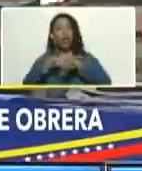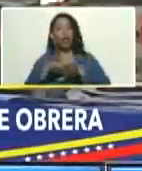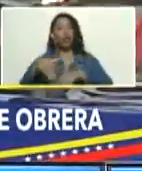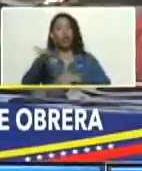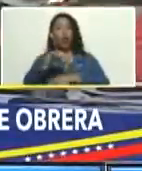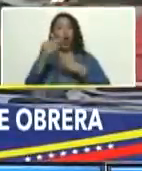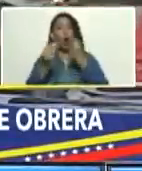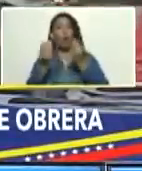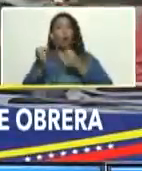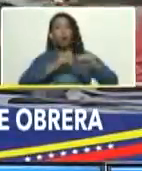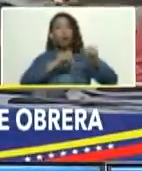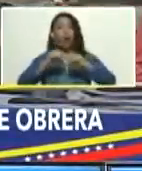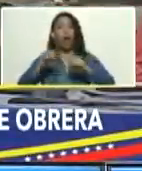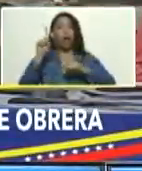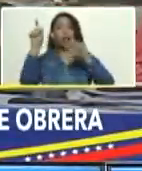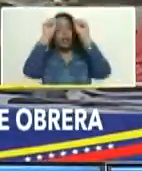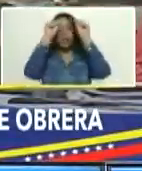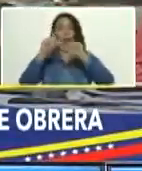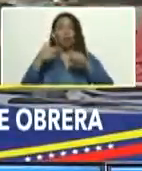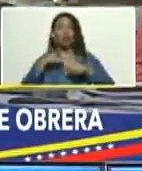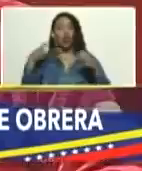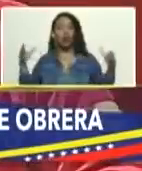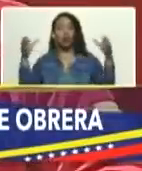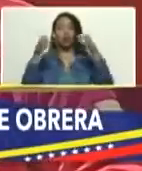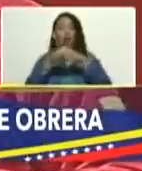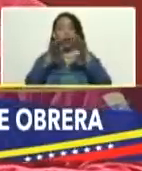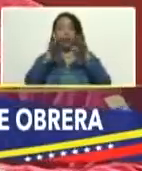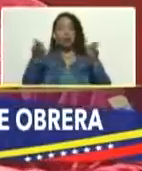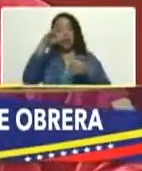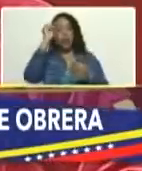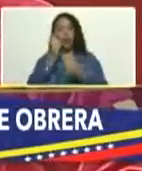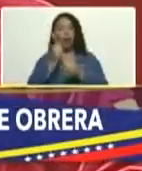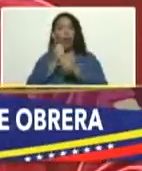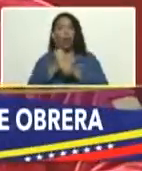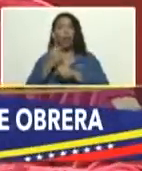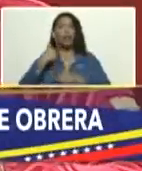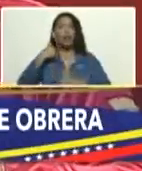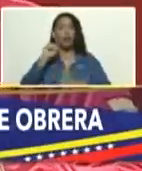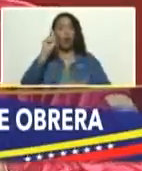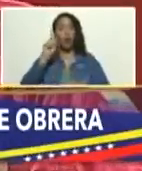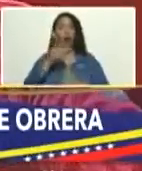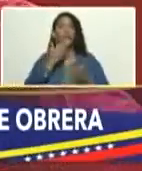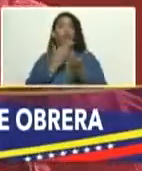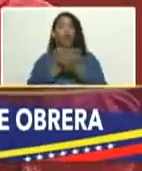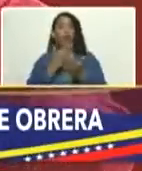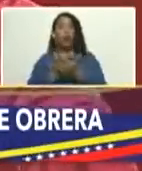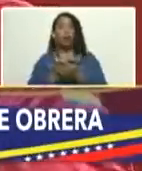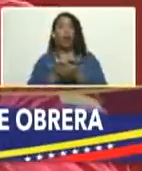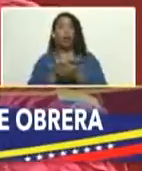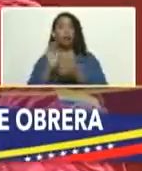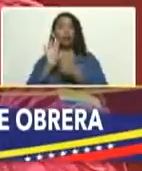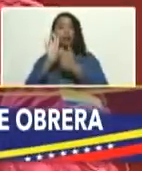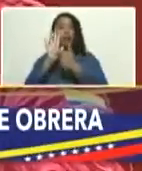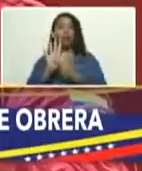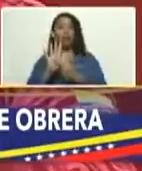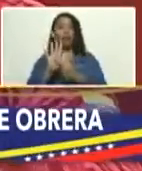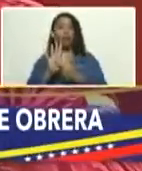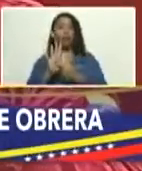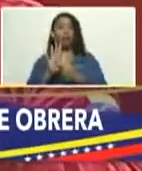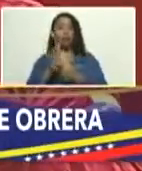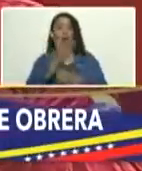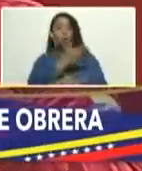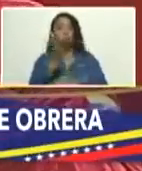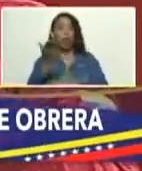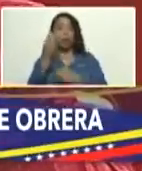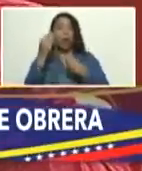ese sistema, nosotros nos reunimos en mesa de trabajo y tenemos una propuesta que plantearles a ustedes para